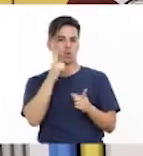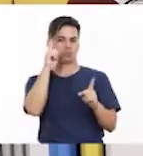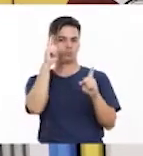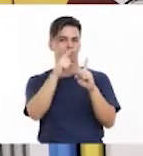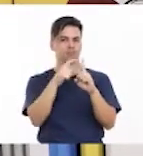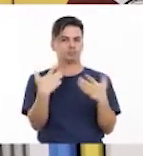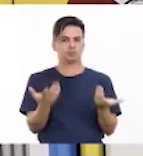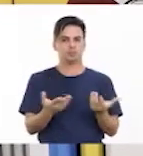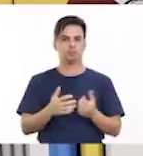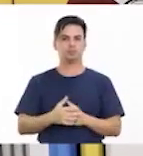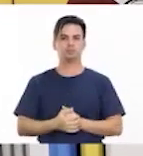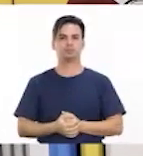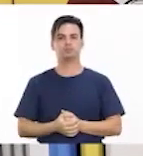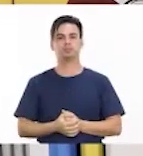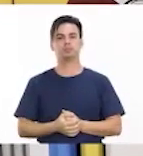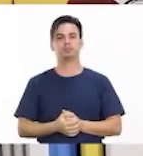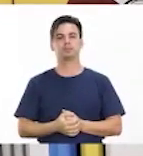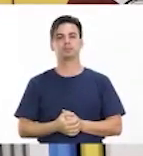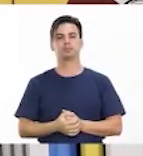el siguiente objetivo.